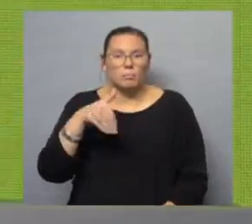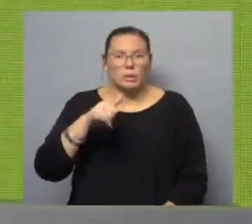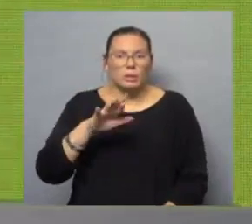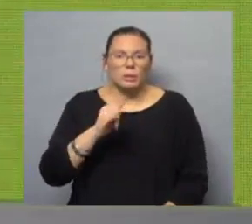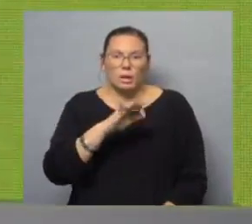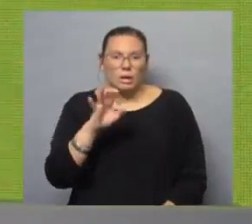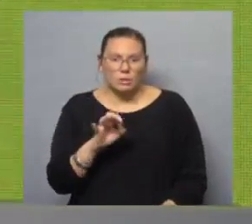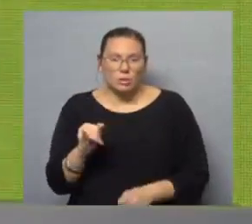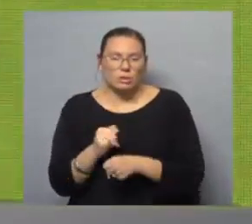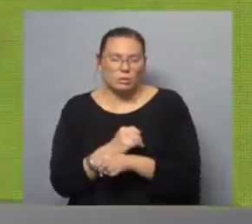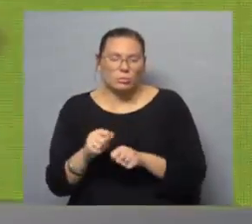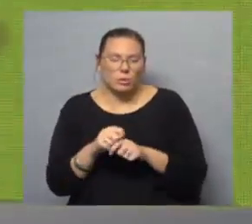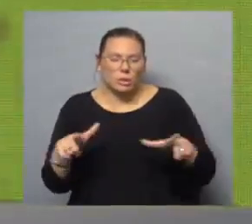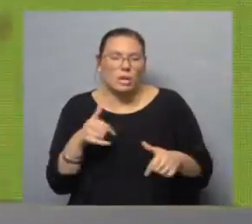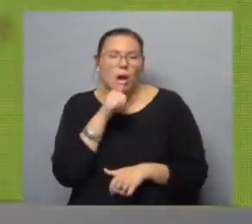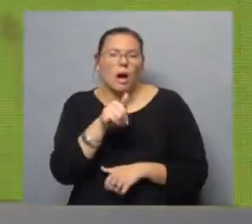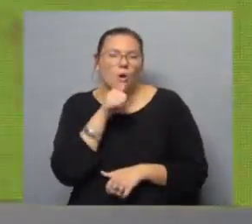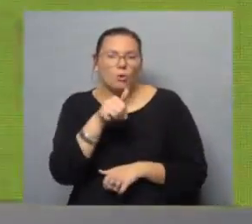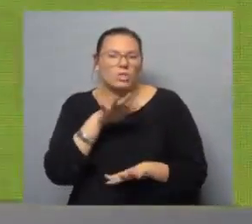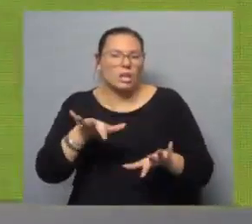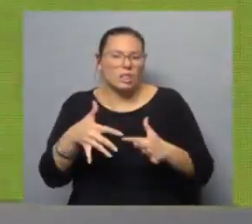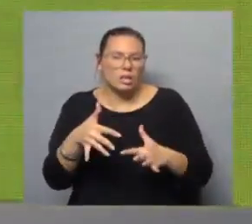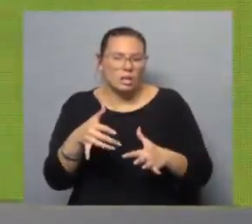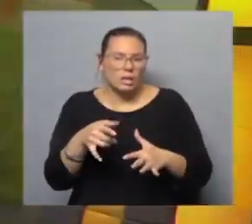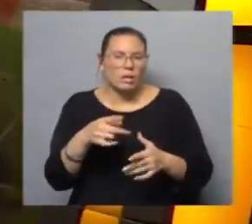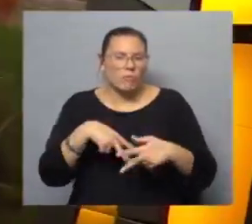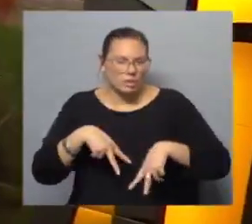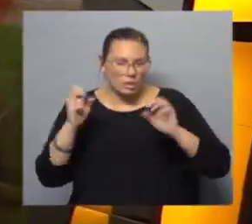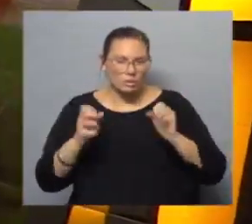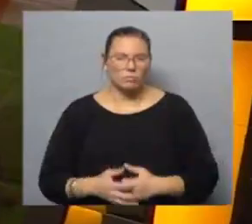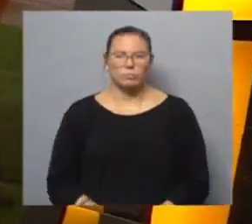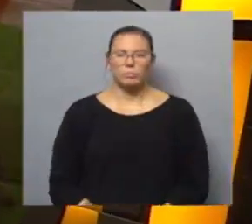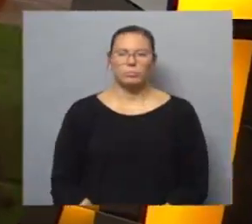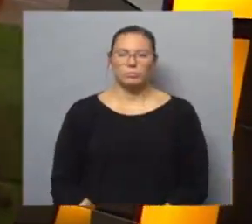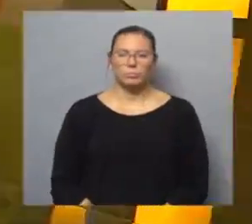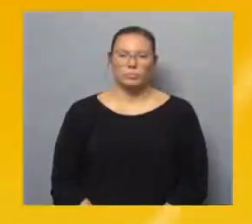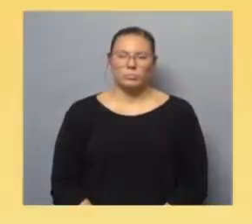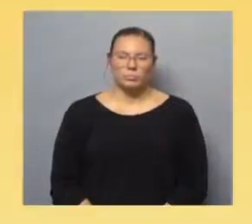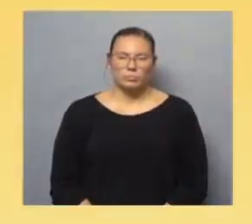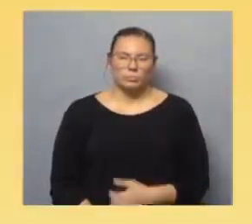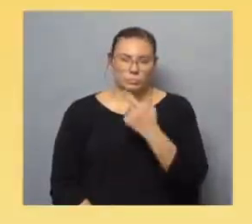del Instituto de Higiene, que nos va a contar de qué trata entonces esta investigación.